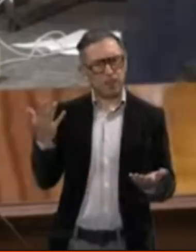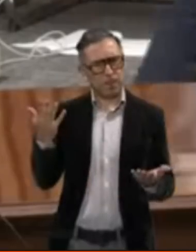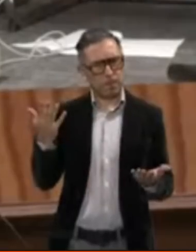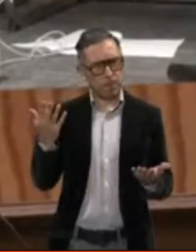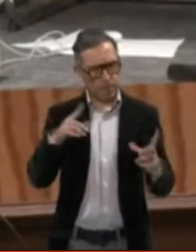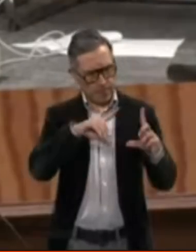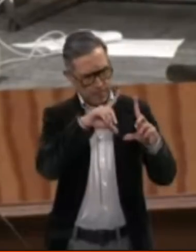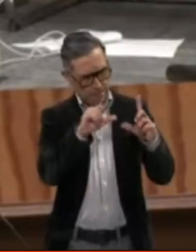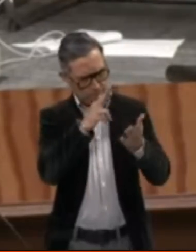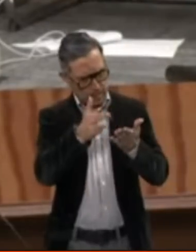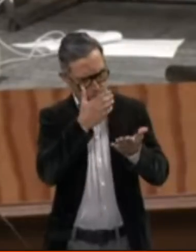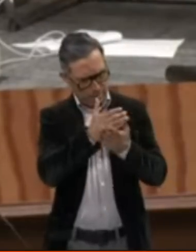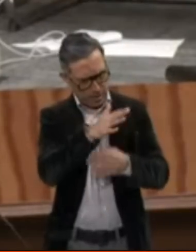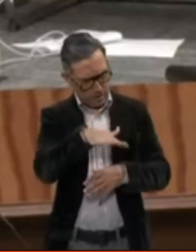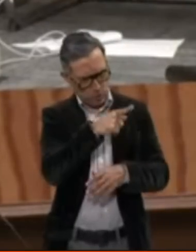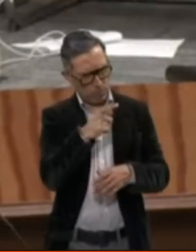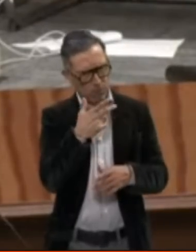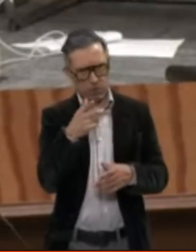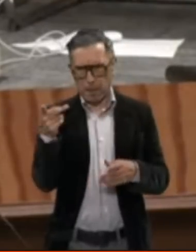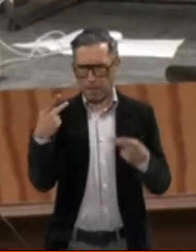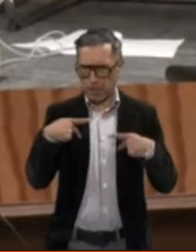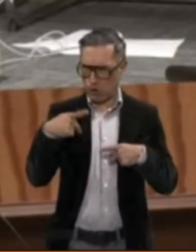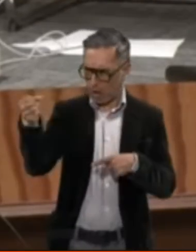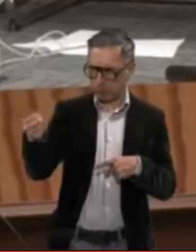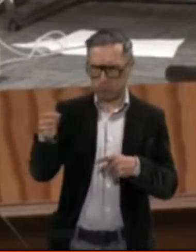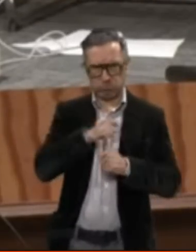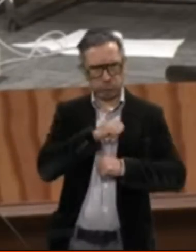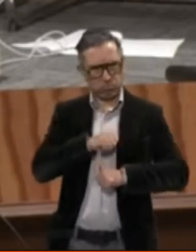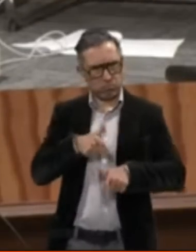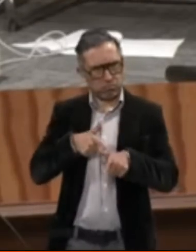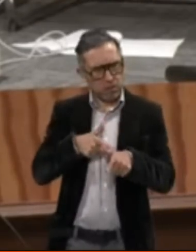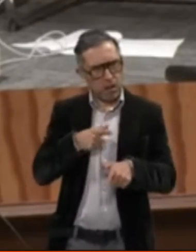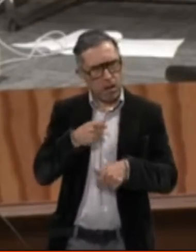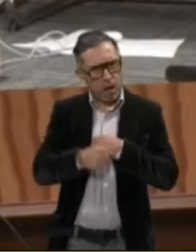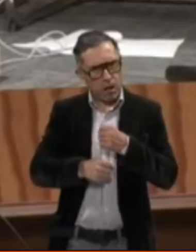permitir que una persona siga en un puesto eternizándose por 15 años?